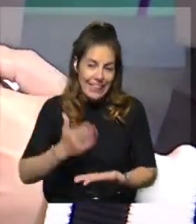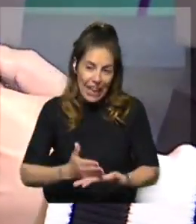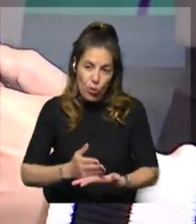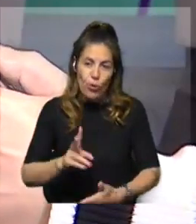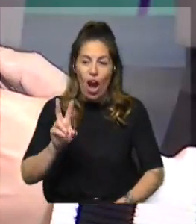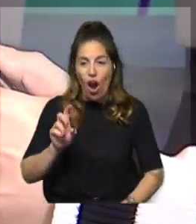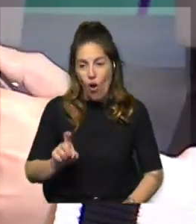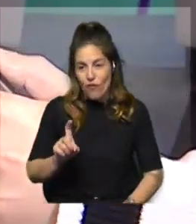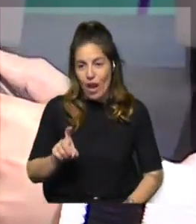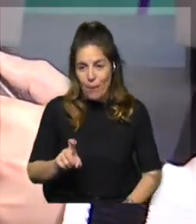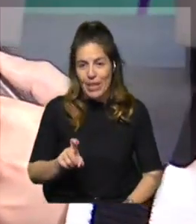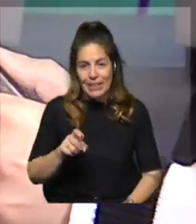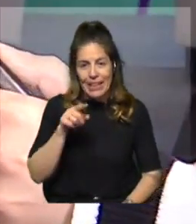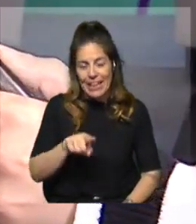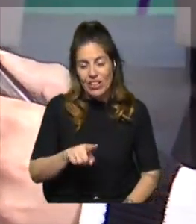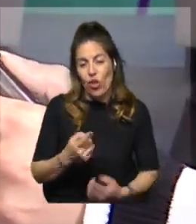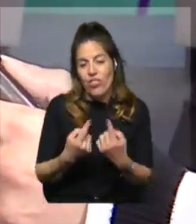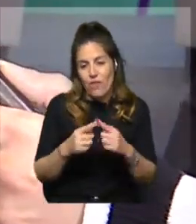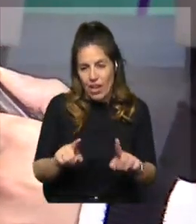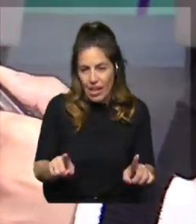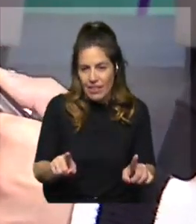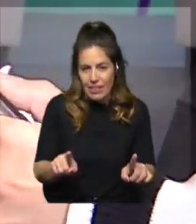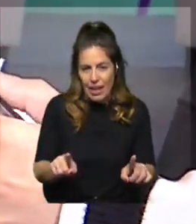obviamente esto es otra cosa,